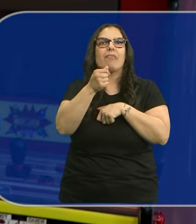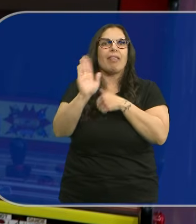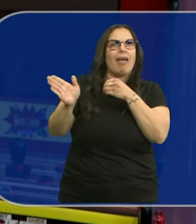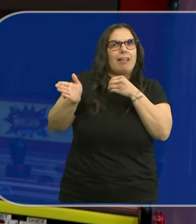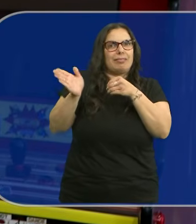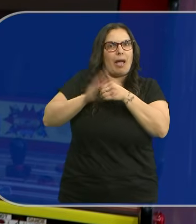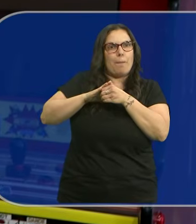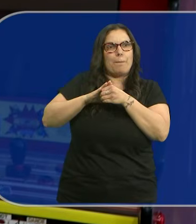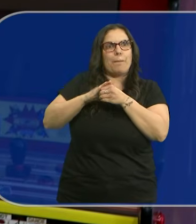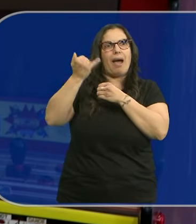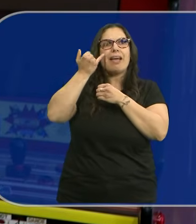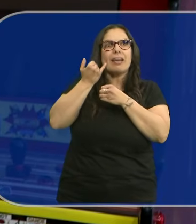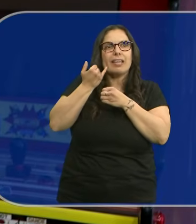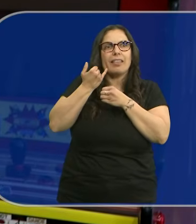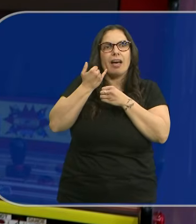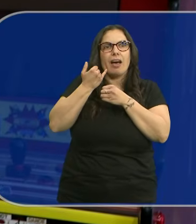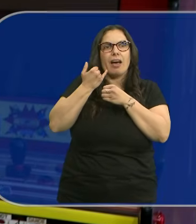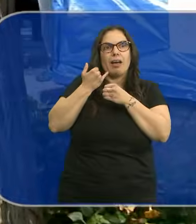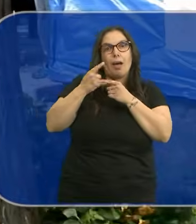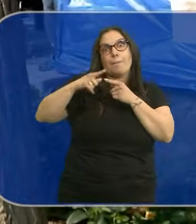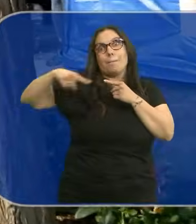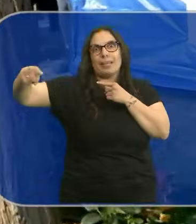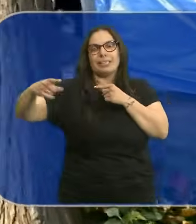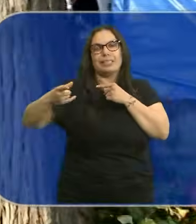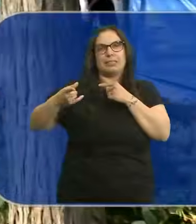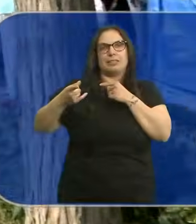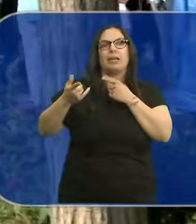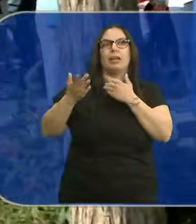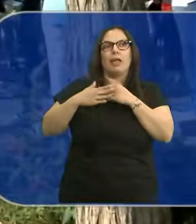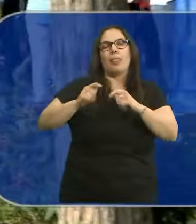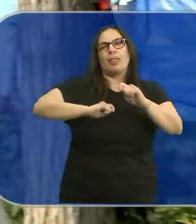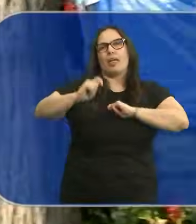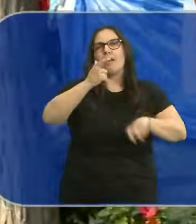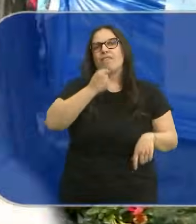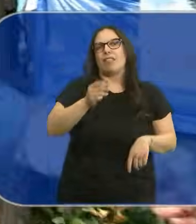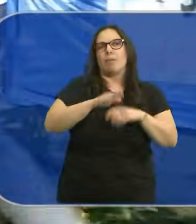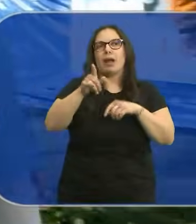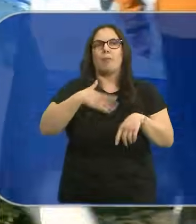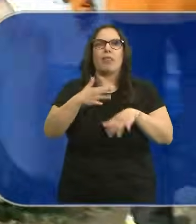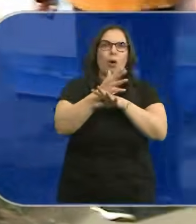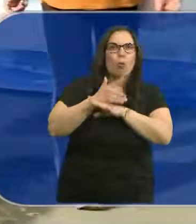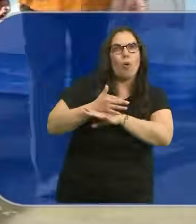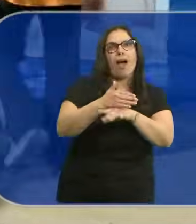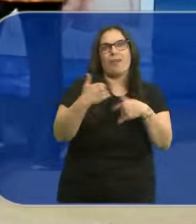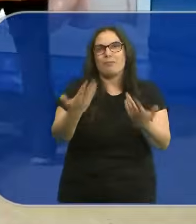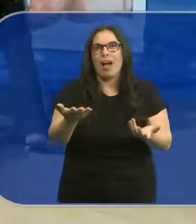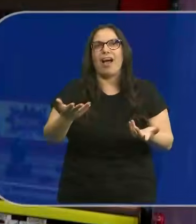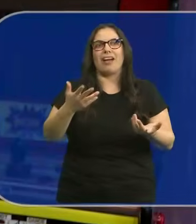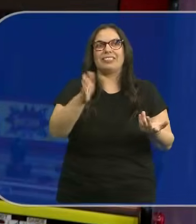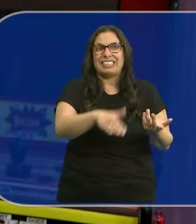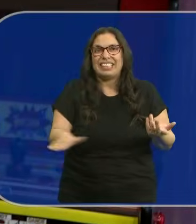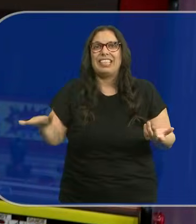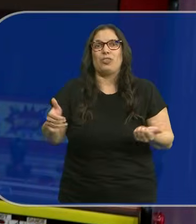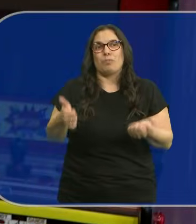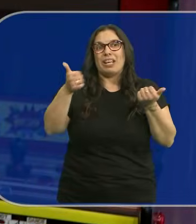cerrada, la herida se va a quedar cerrada durante meses, esperamos. Eso pues le va a facilitar a él el poder jugar más, el ser más